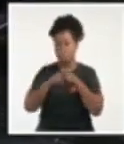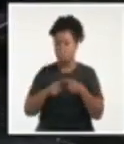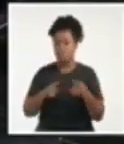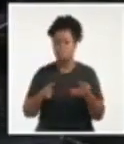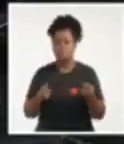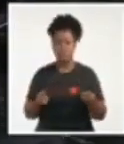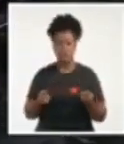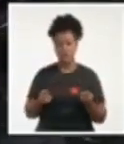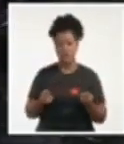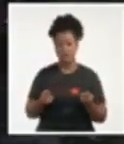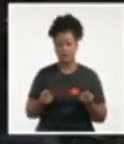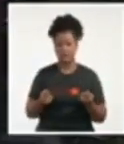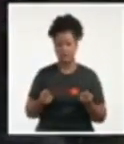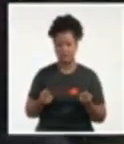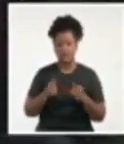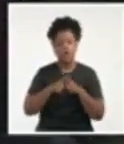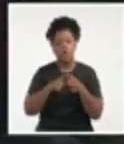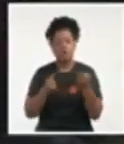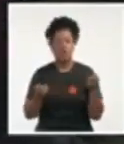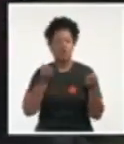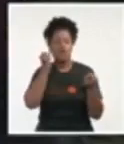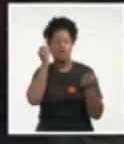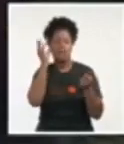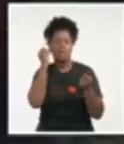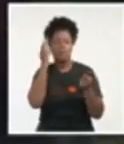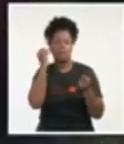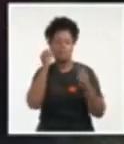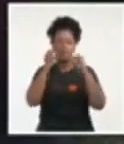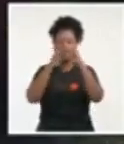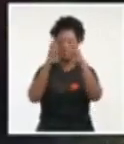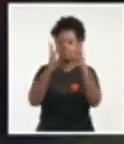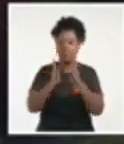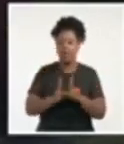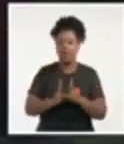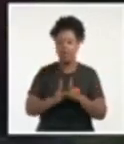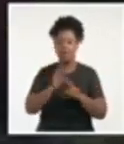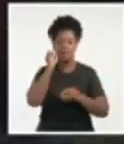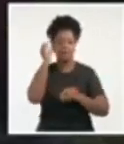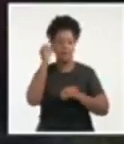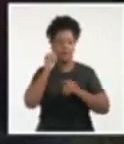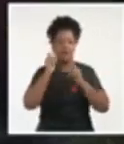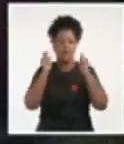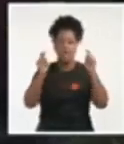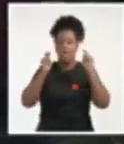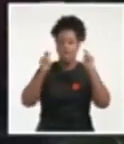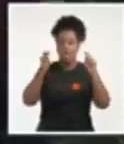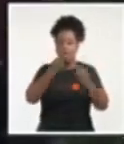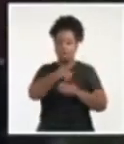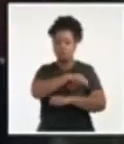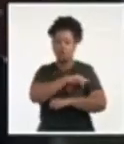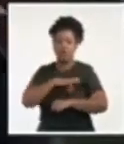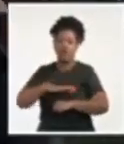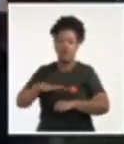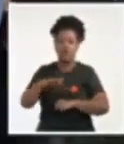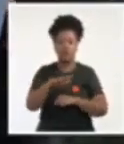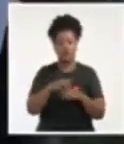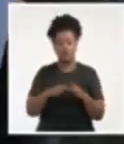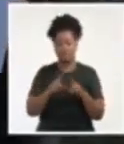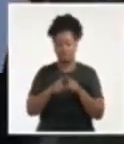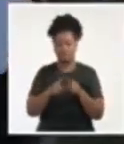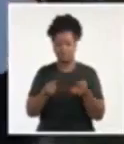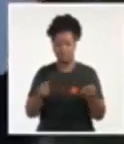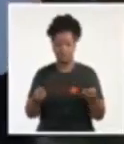estas desenfrenadas maniobras que terminan en el aliento al vandalismo, a